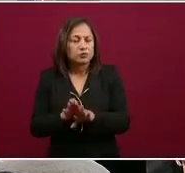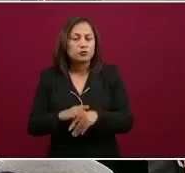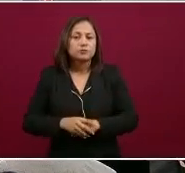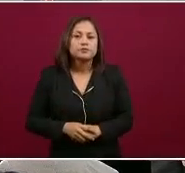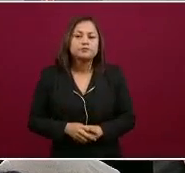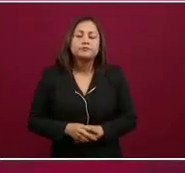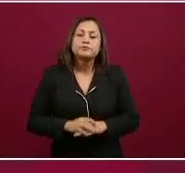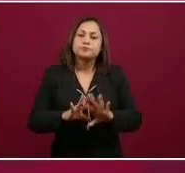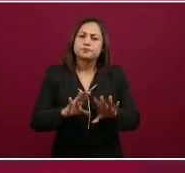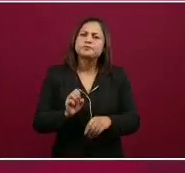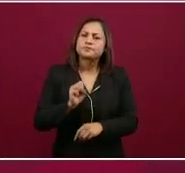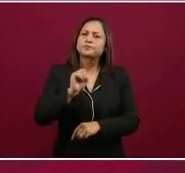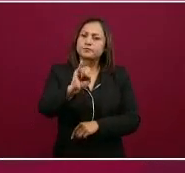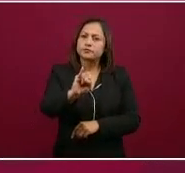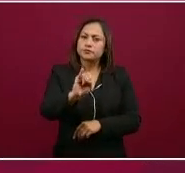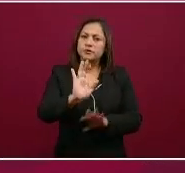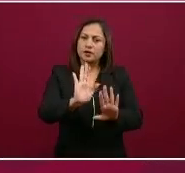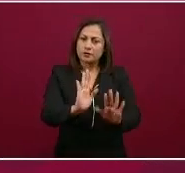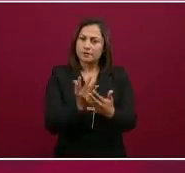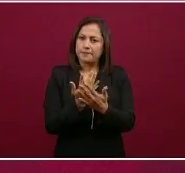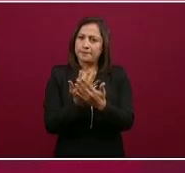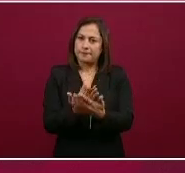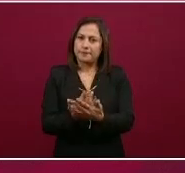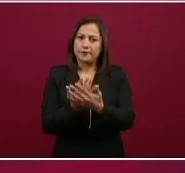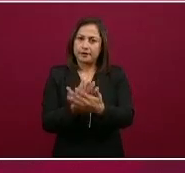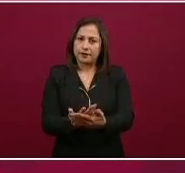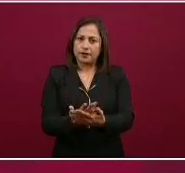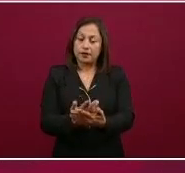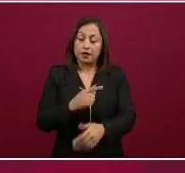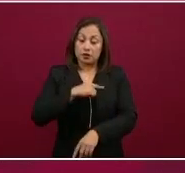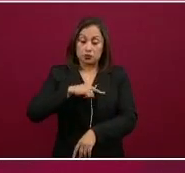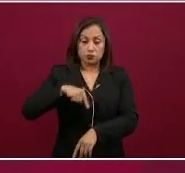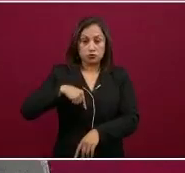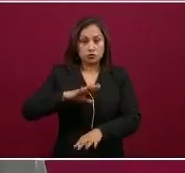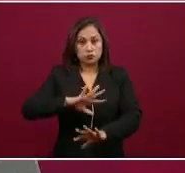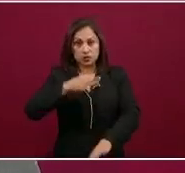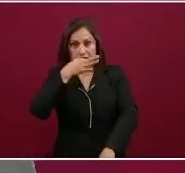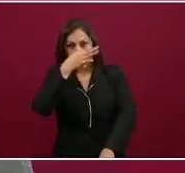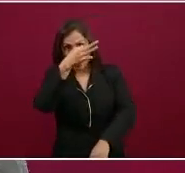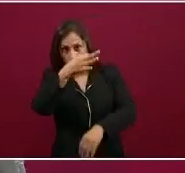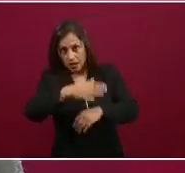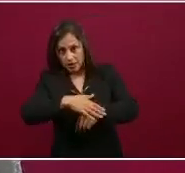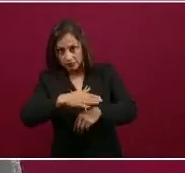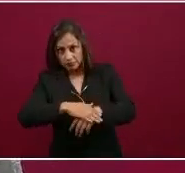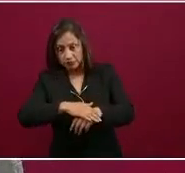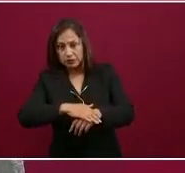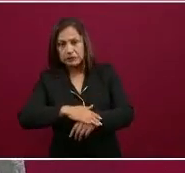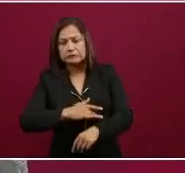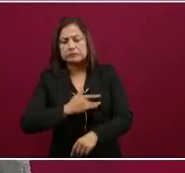Nosotros sí ya fijamos como postura no